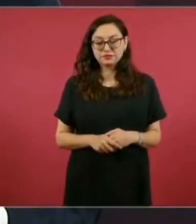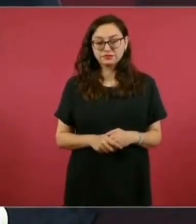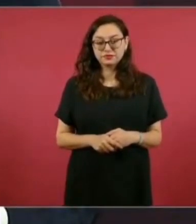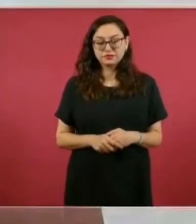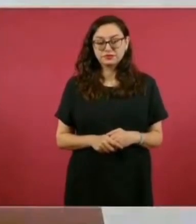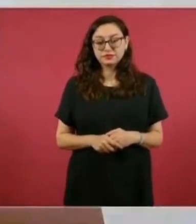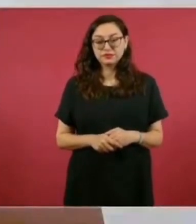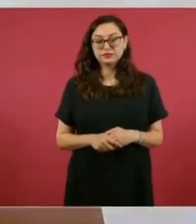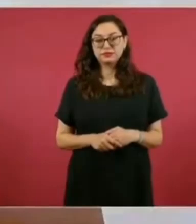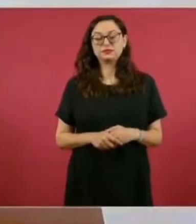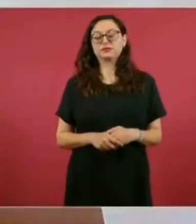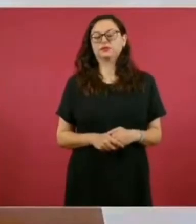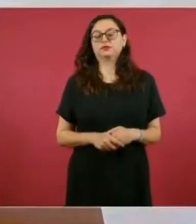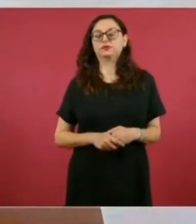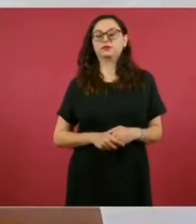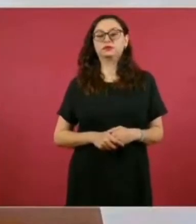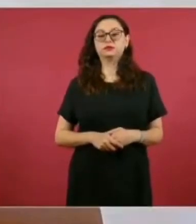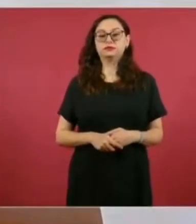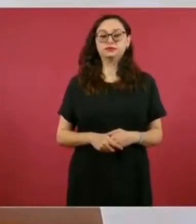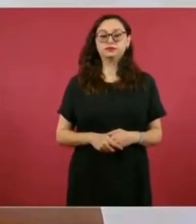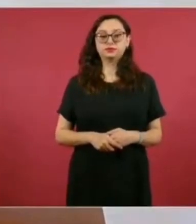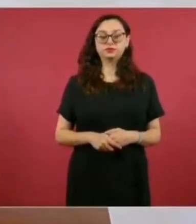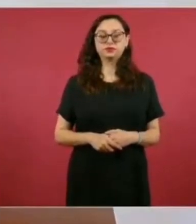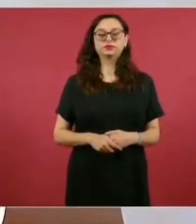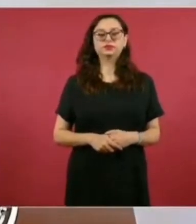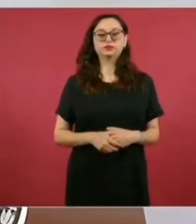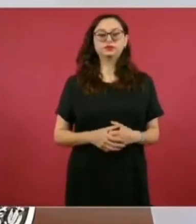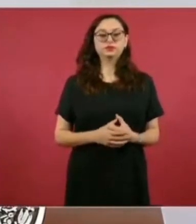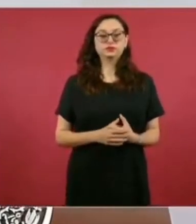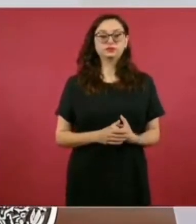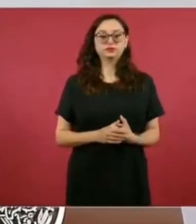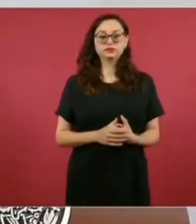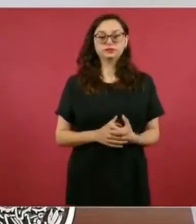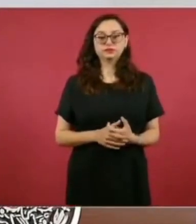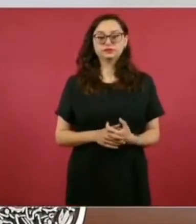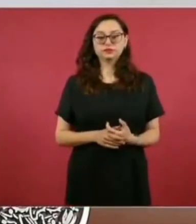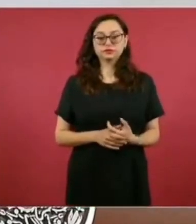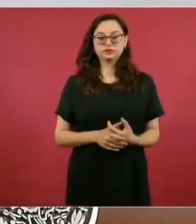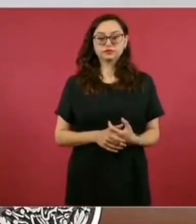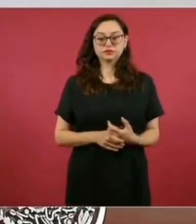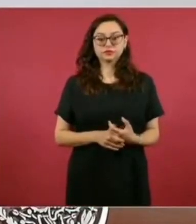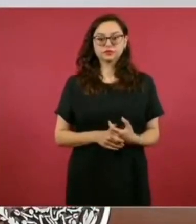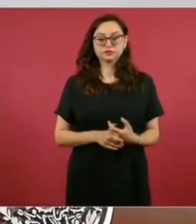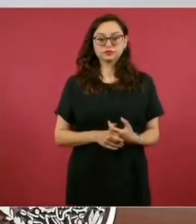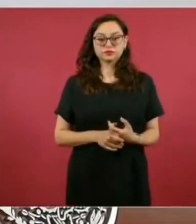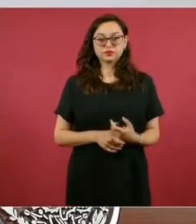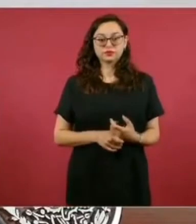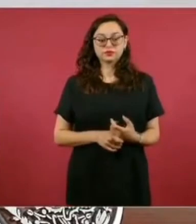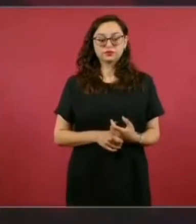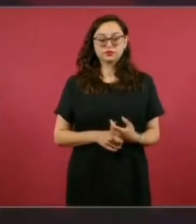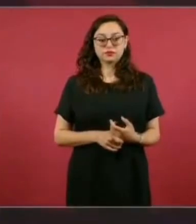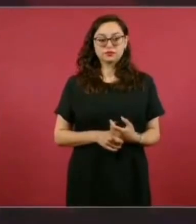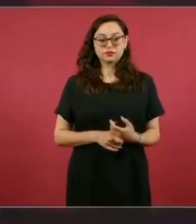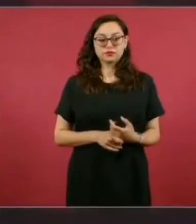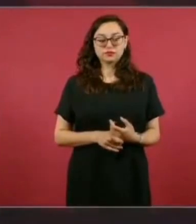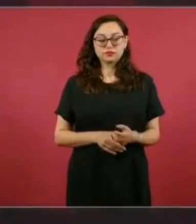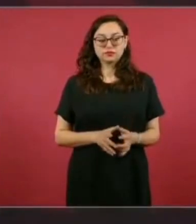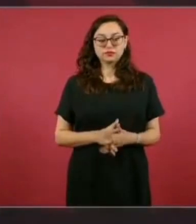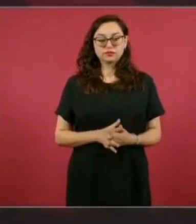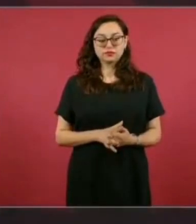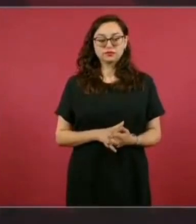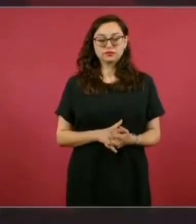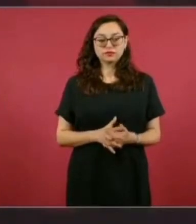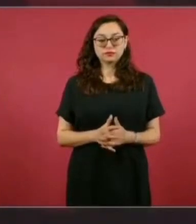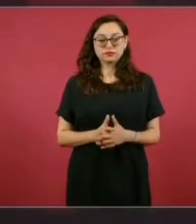Ellos saben muy bien de que el gobierno nuestro es